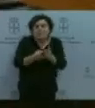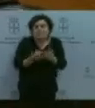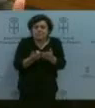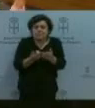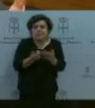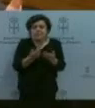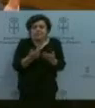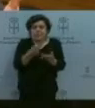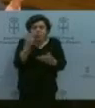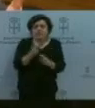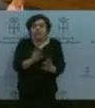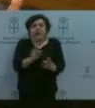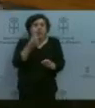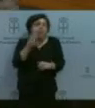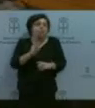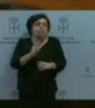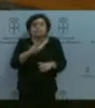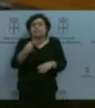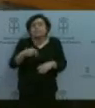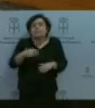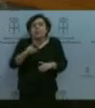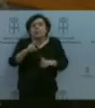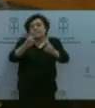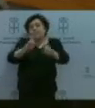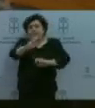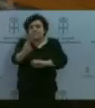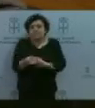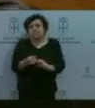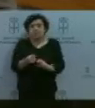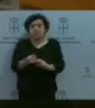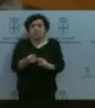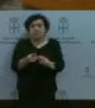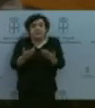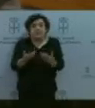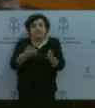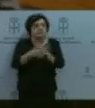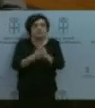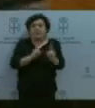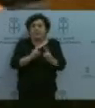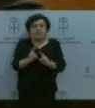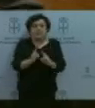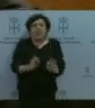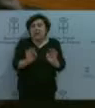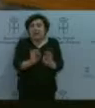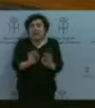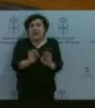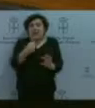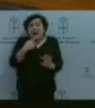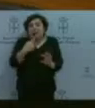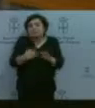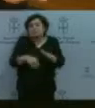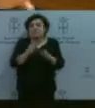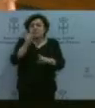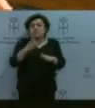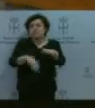3 en 2, que no respondió nada más que a un tira que libres y aún no abordar verdaderamente el problema,